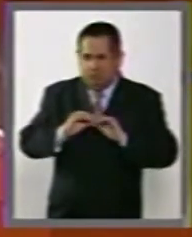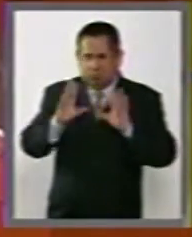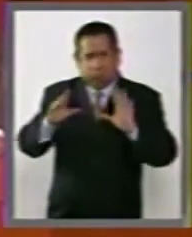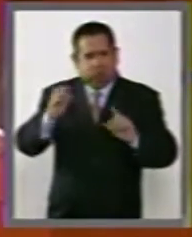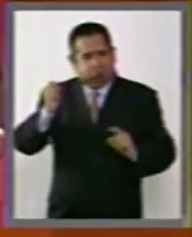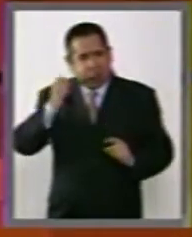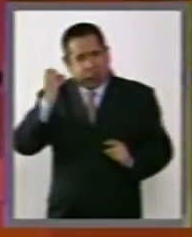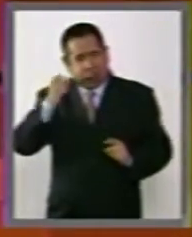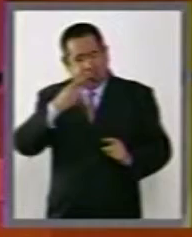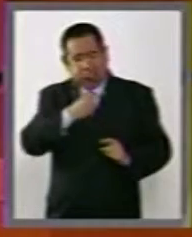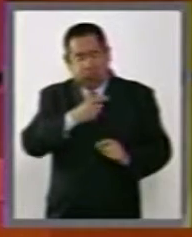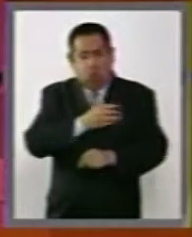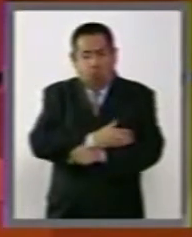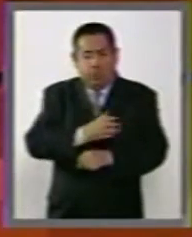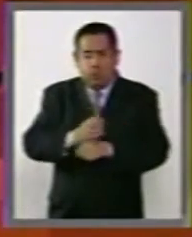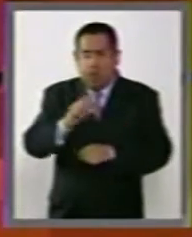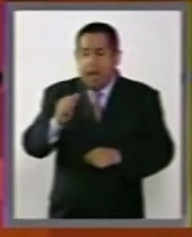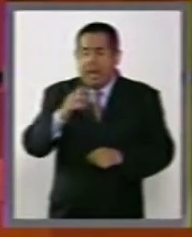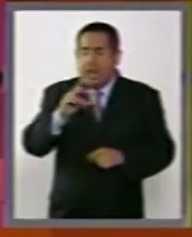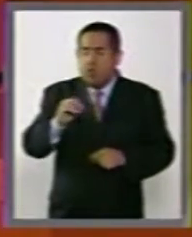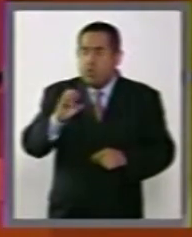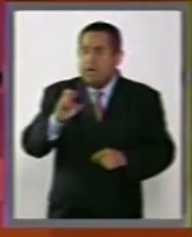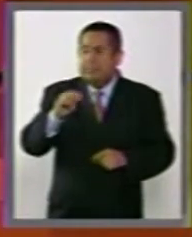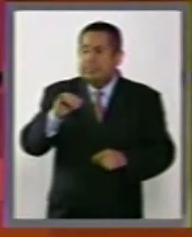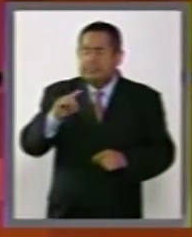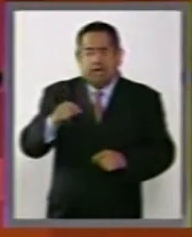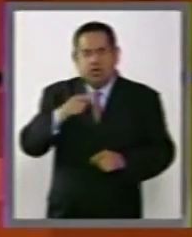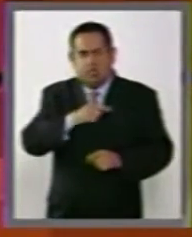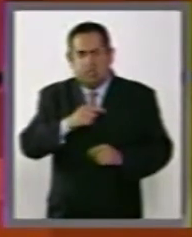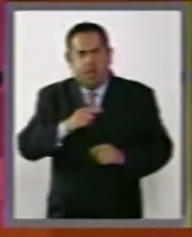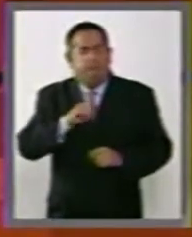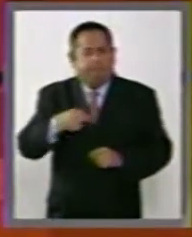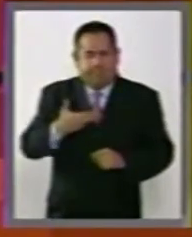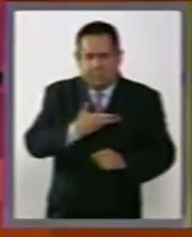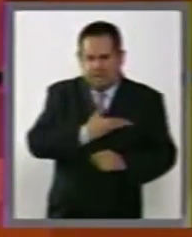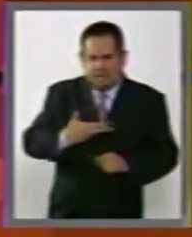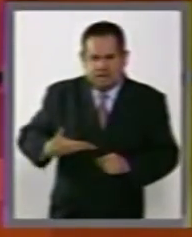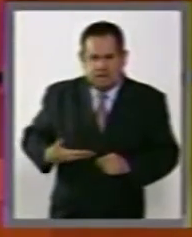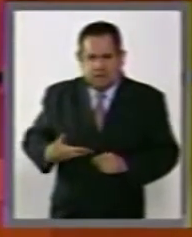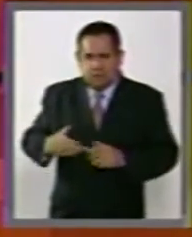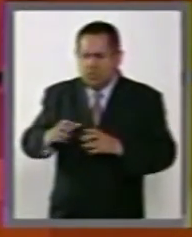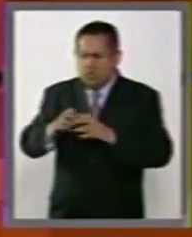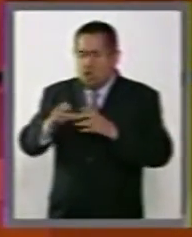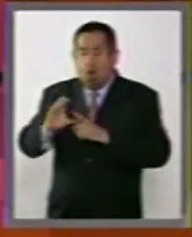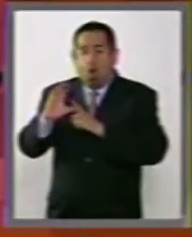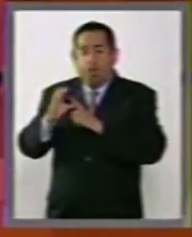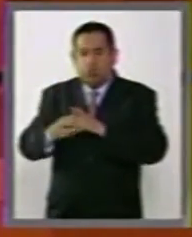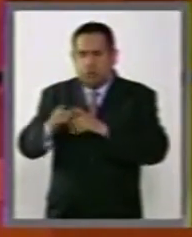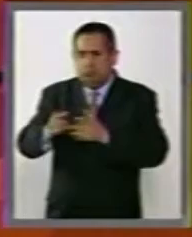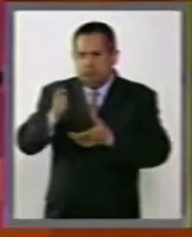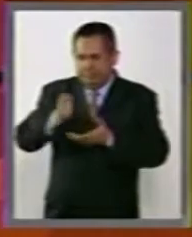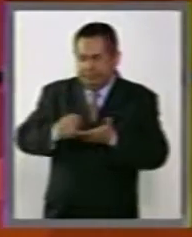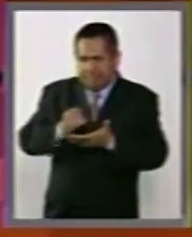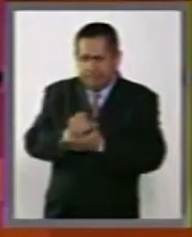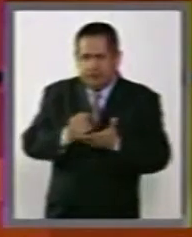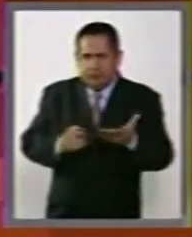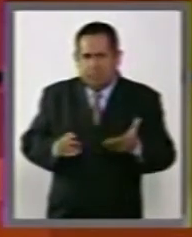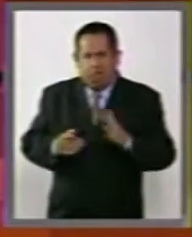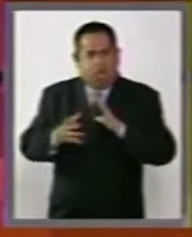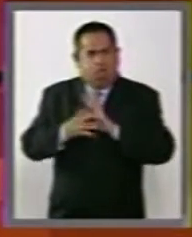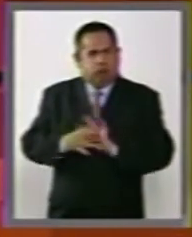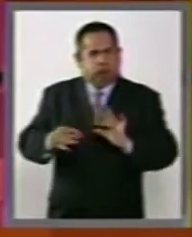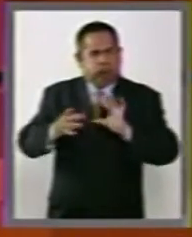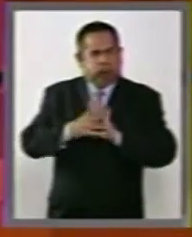magistral, el compañero Alejandro Encinas, presidente de una de las comisiones dictaminadoras,